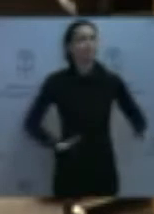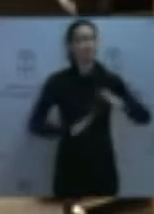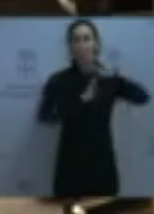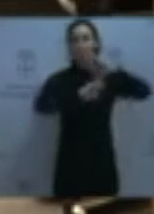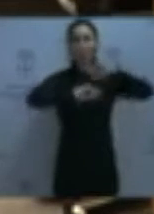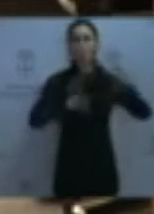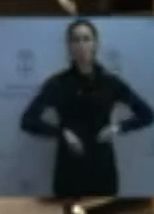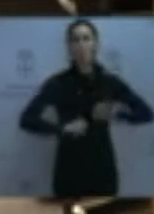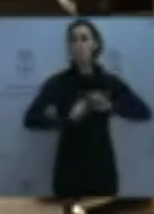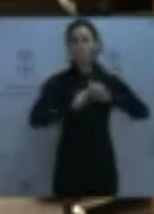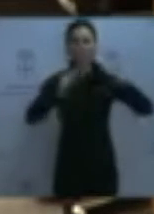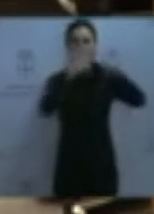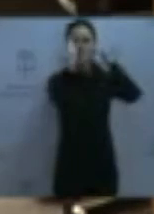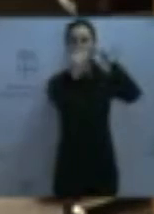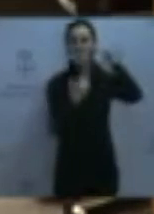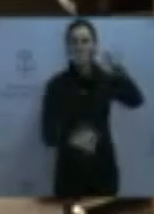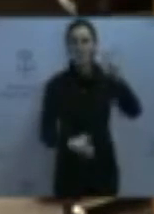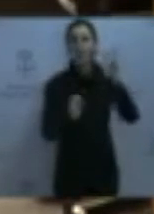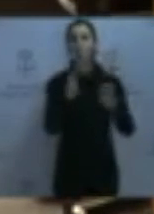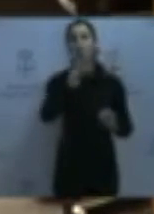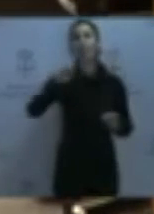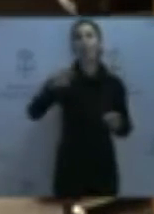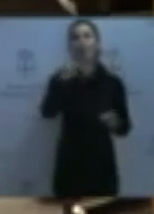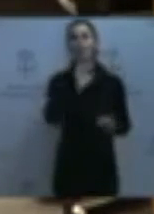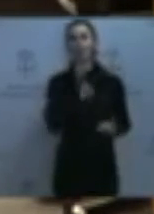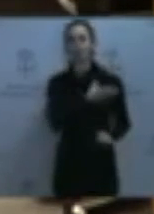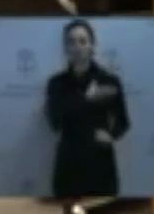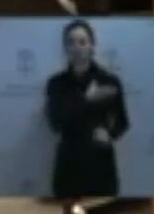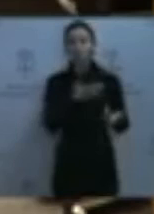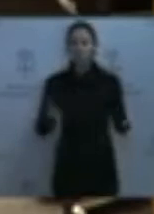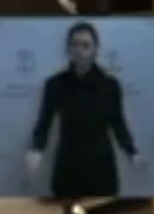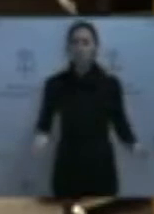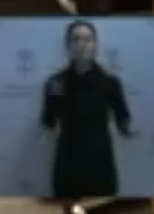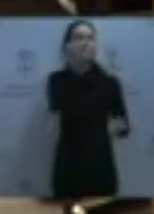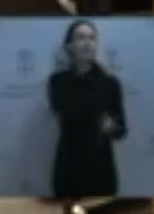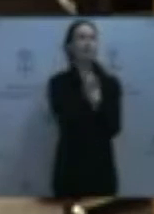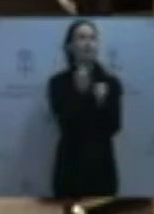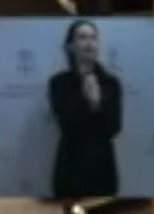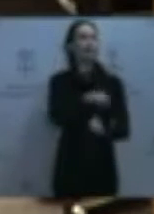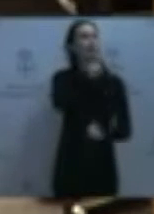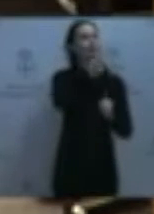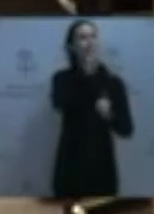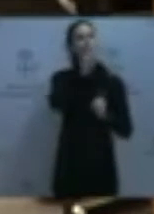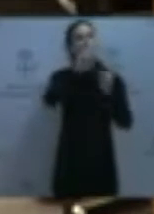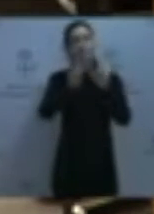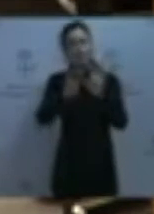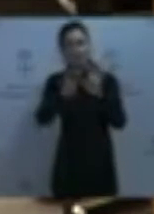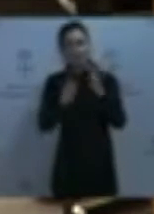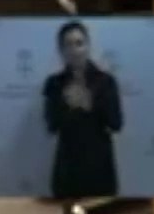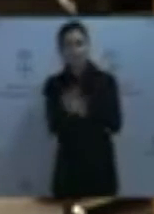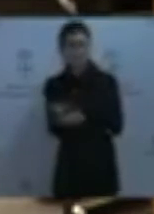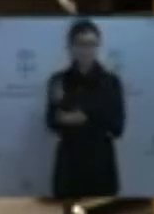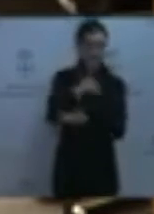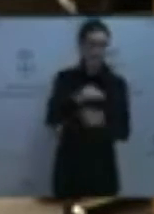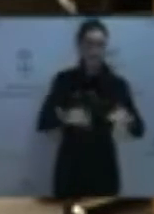de aumentar. Eso significa, según los datos de la UGT, que las mujeres tienen que trabajar en Asturias 109 días más para llegar al